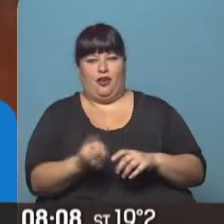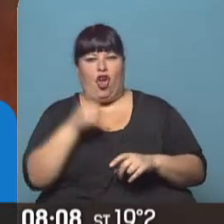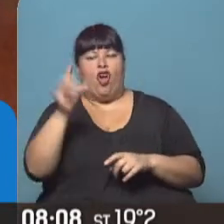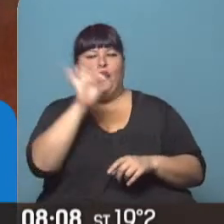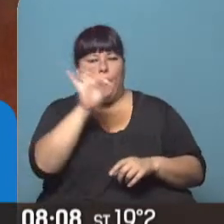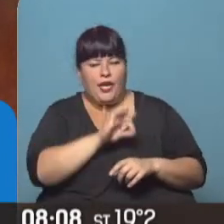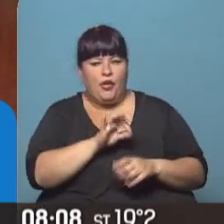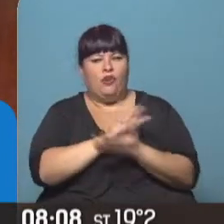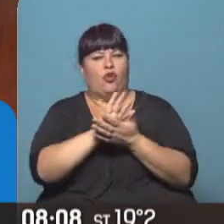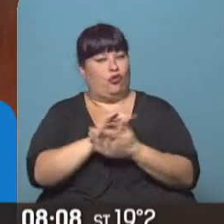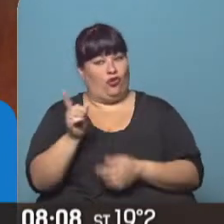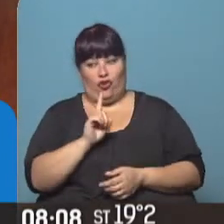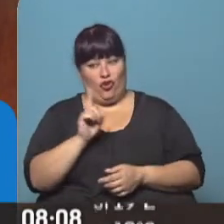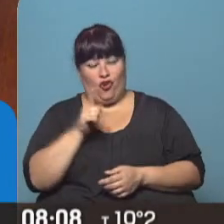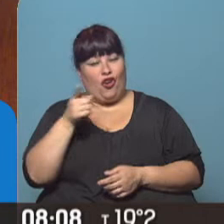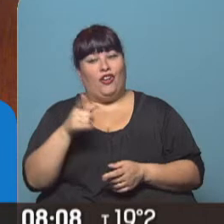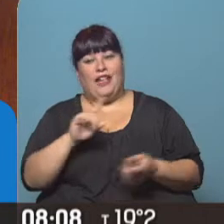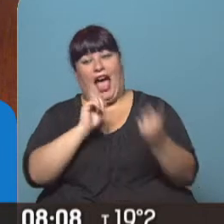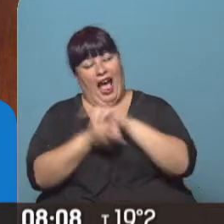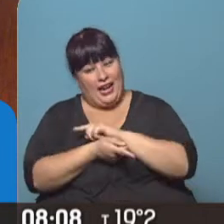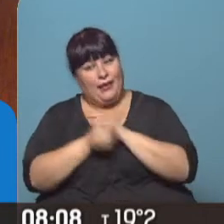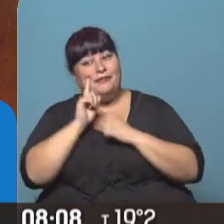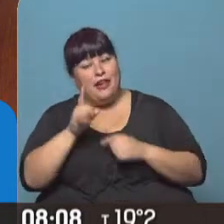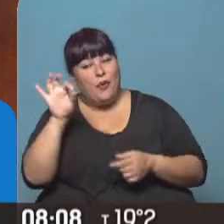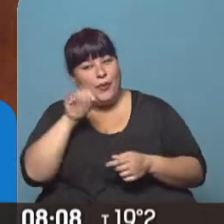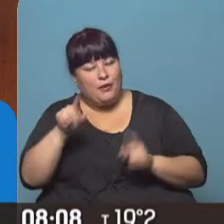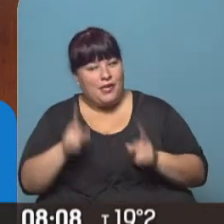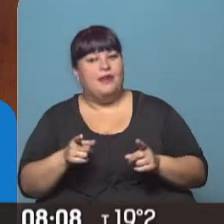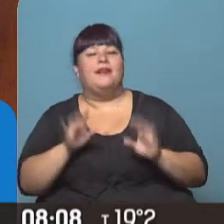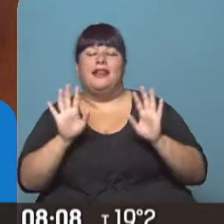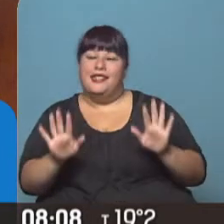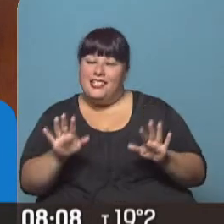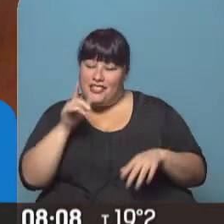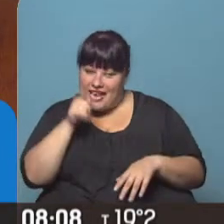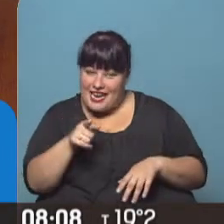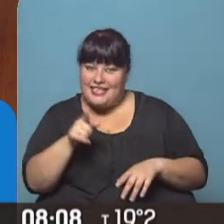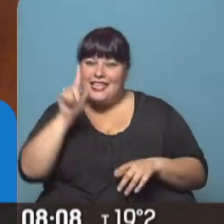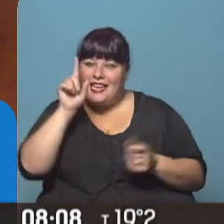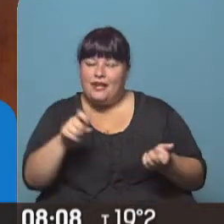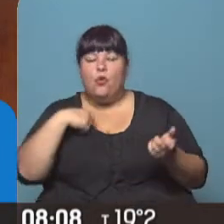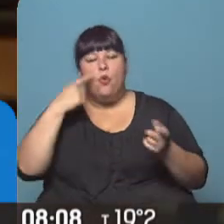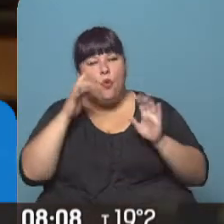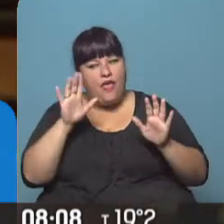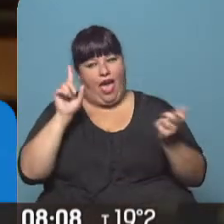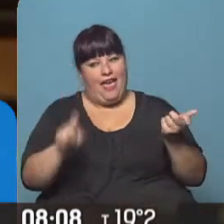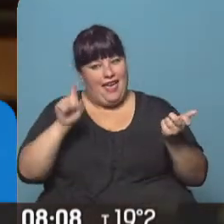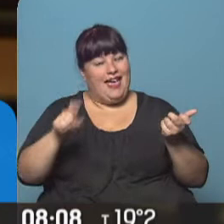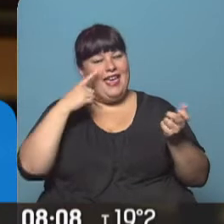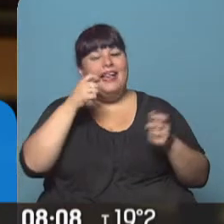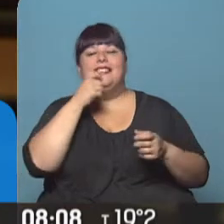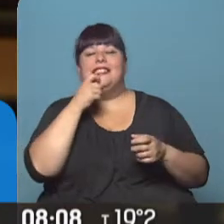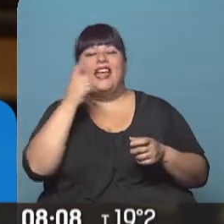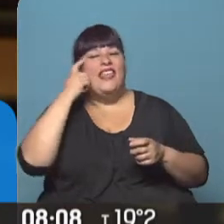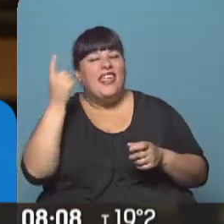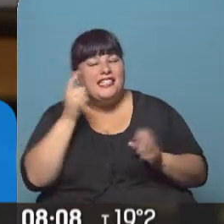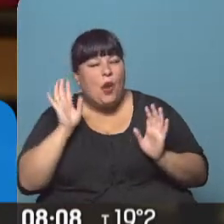y me lo arregló. Le digo, no era un antivirus. Era al revés. Era al revés. Entonces, esos son los clics a los que yo me refiero, que ahí agregando